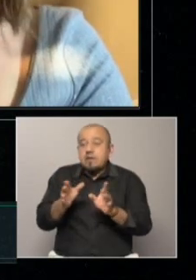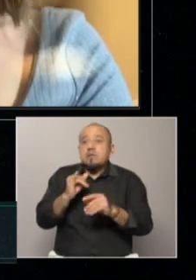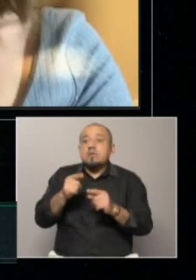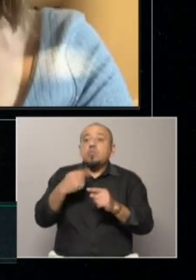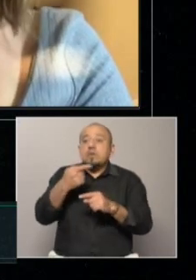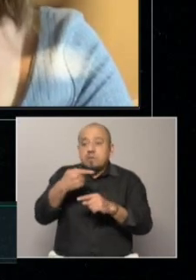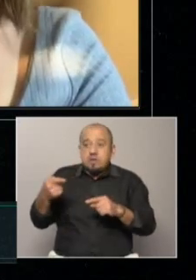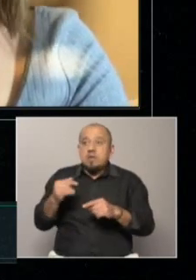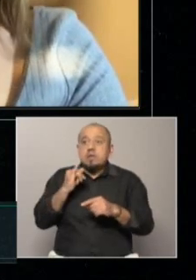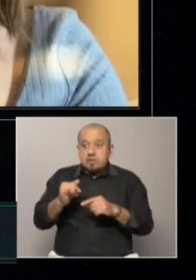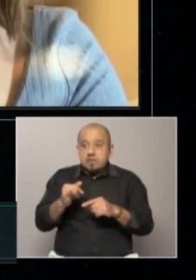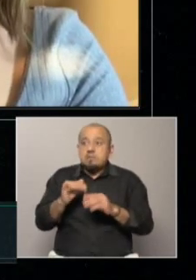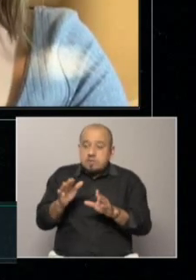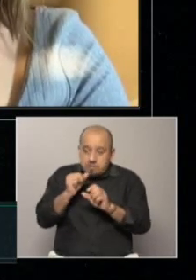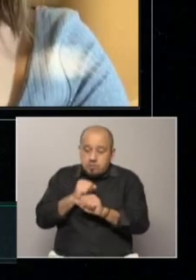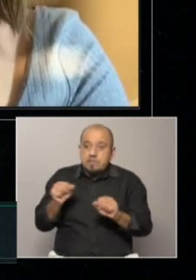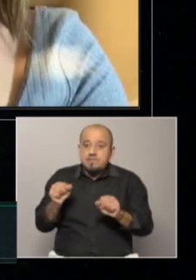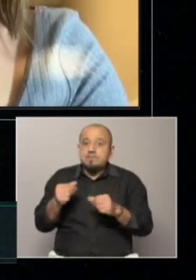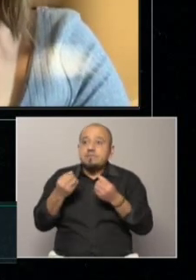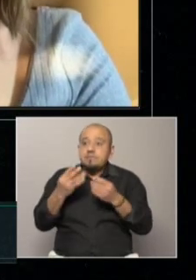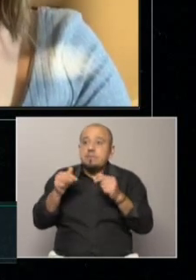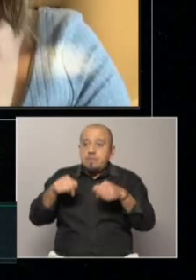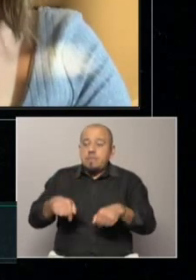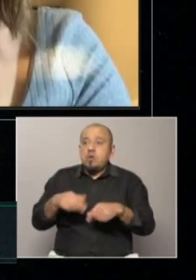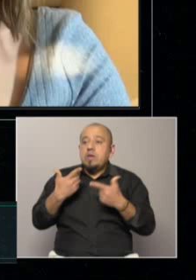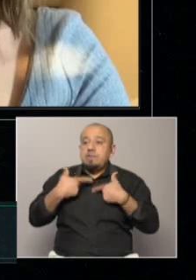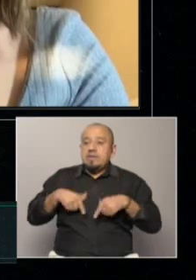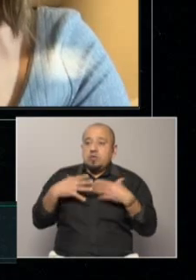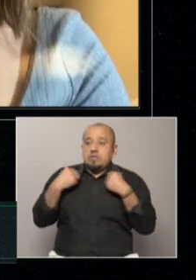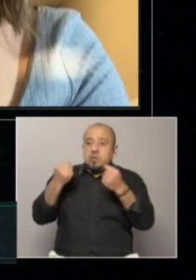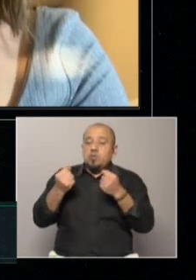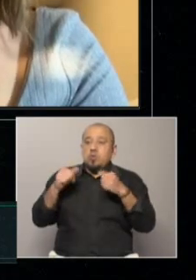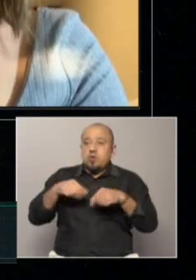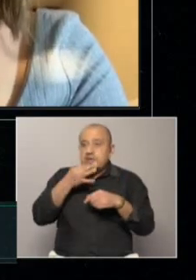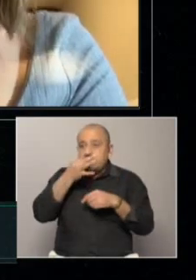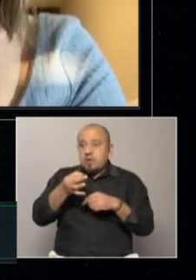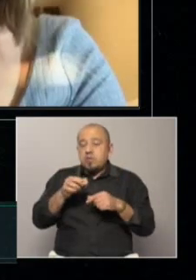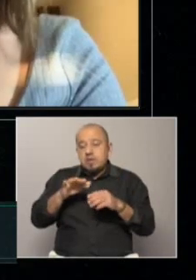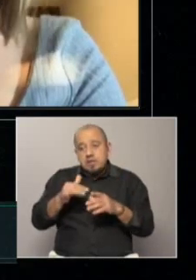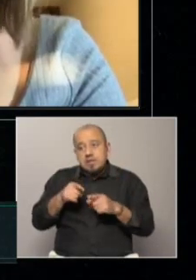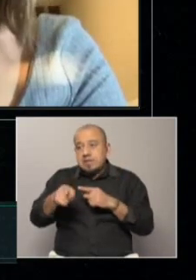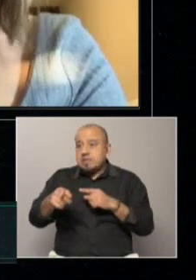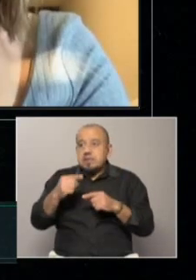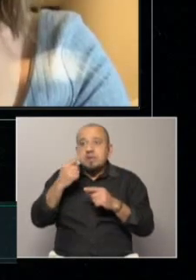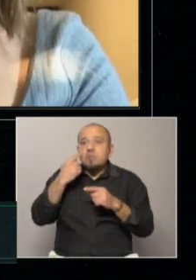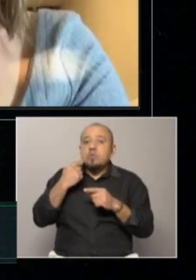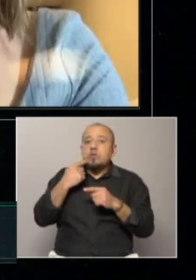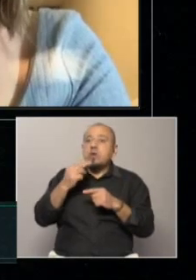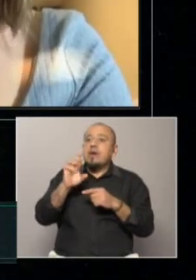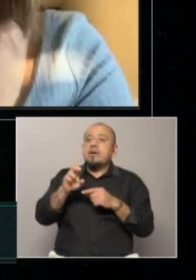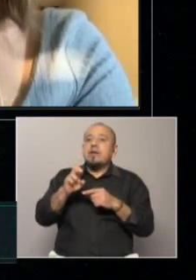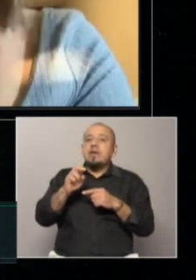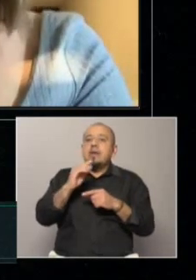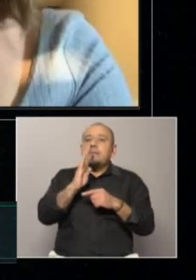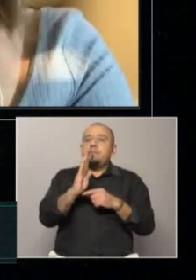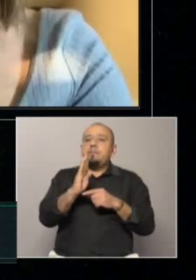de una semana se va a contemplar, porque hoy el ministro de Salud de la ciudad ya habló de que ese número R, que es, para